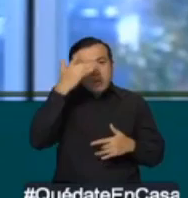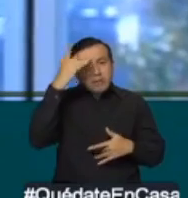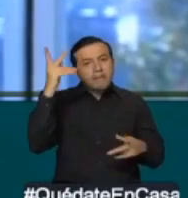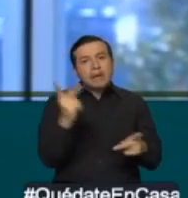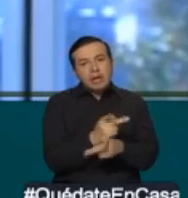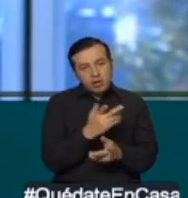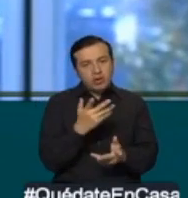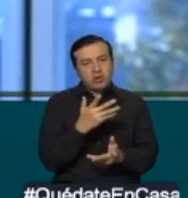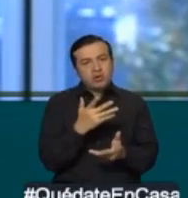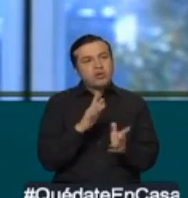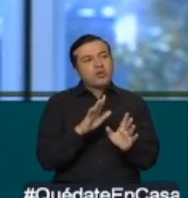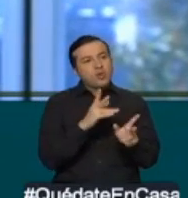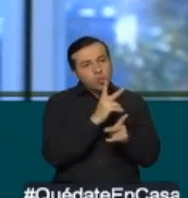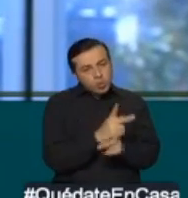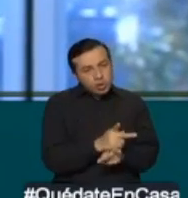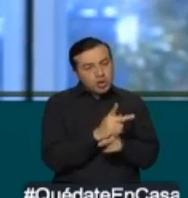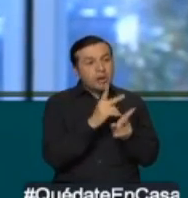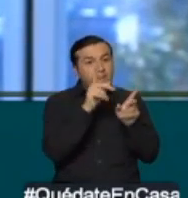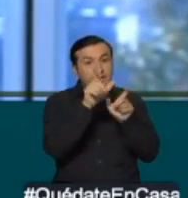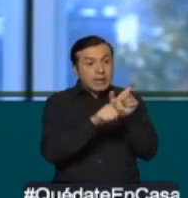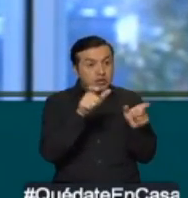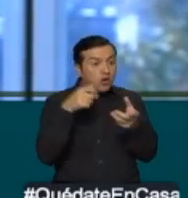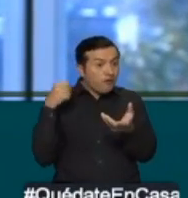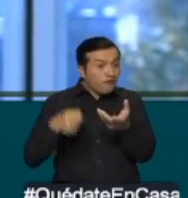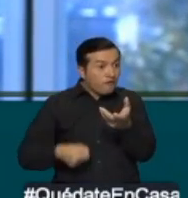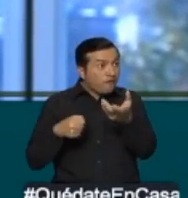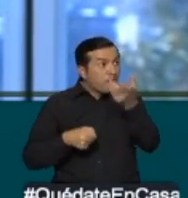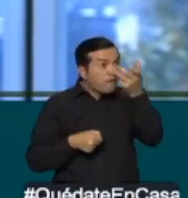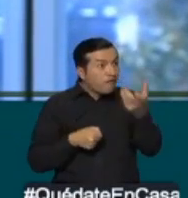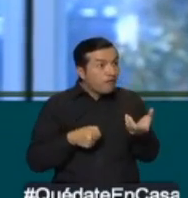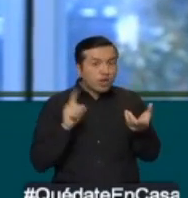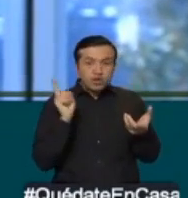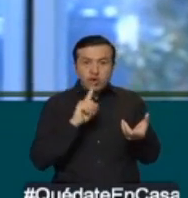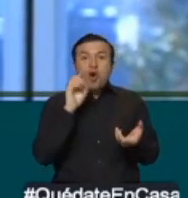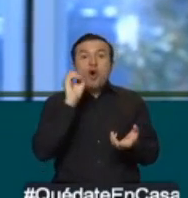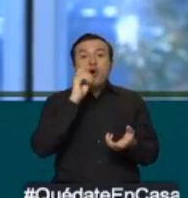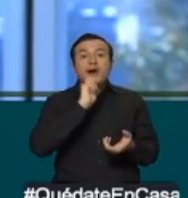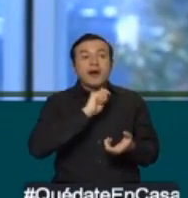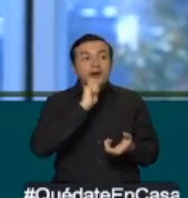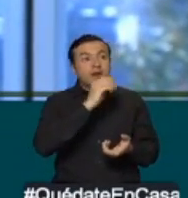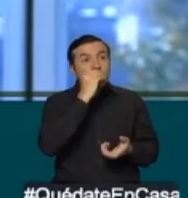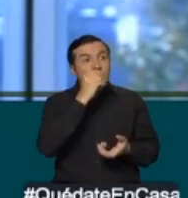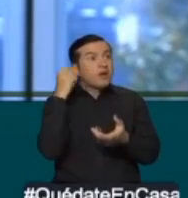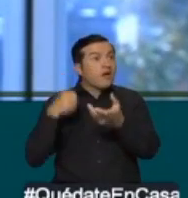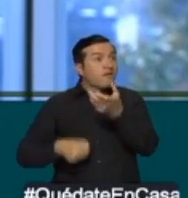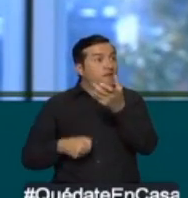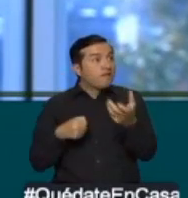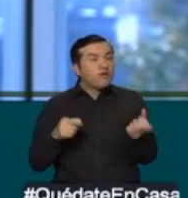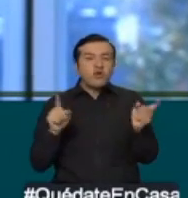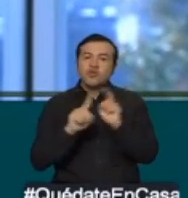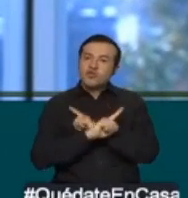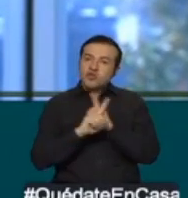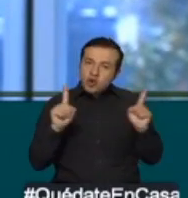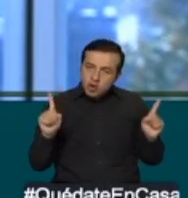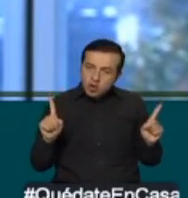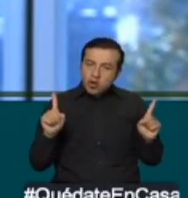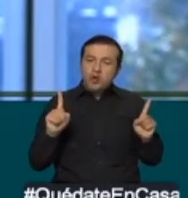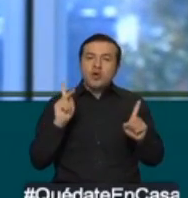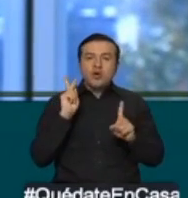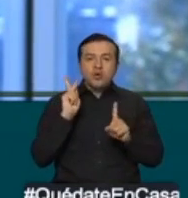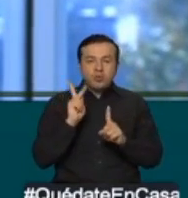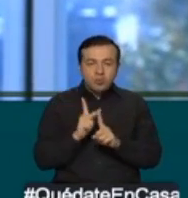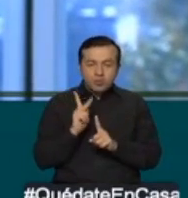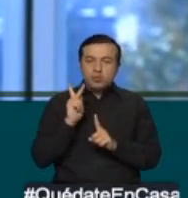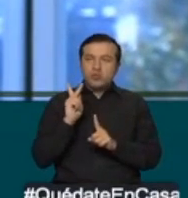por tanto hay que cuidar que en este en nuestro sistema de salud no colapse por otro tipo de situaciones algo que sea una emergencia